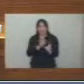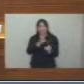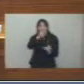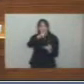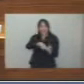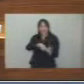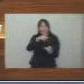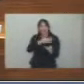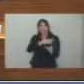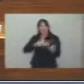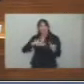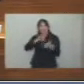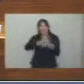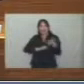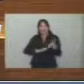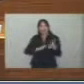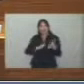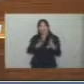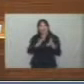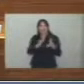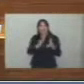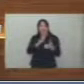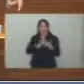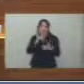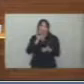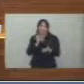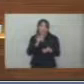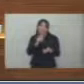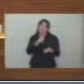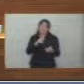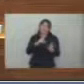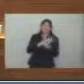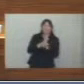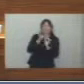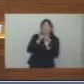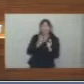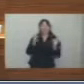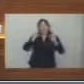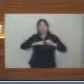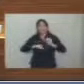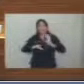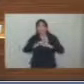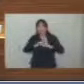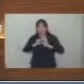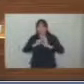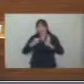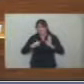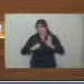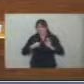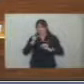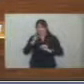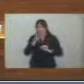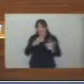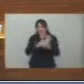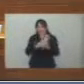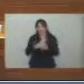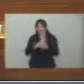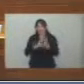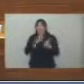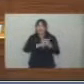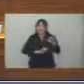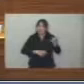en la ponencia. Un informe que no quiere decir que la ponencia esté de acuerdo con la ley, como les plantearon en la ponencia. Un informe que podía haberse